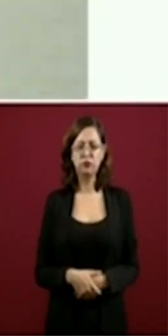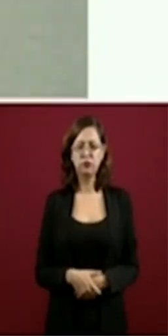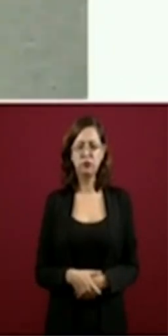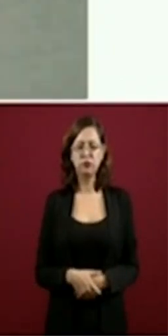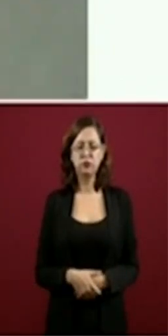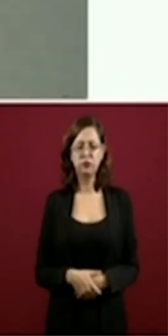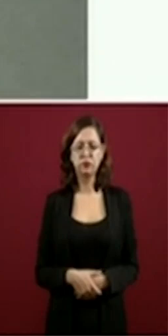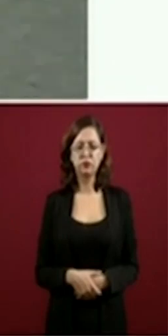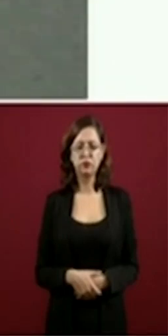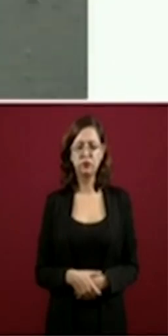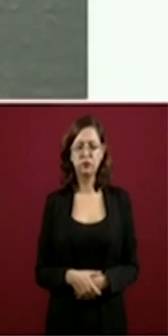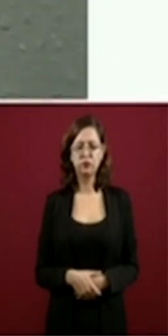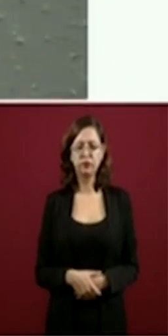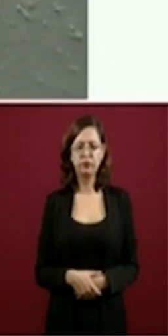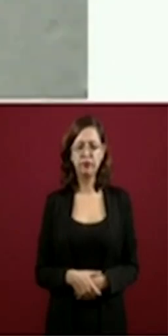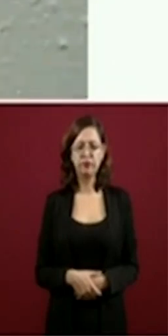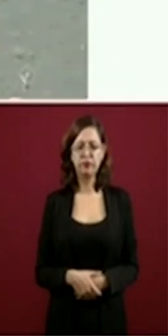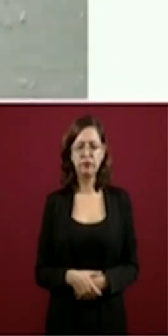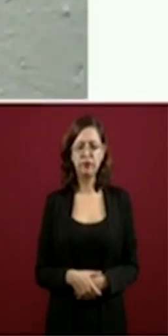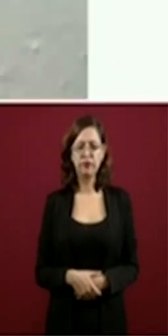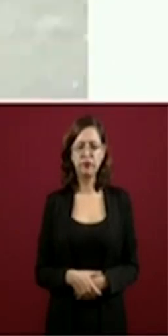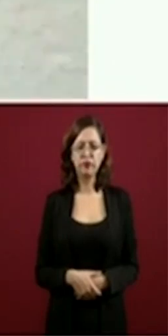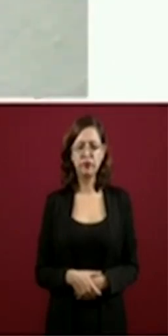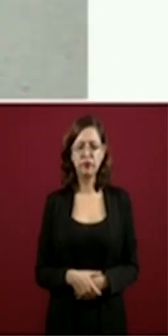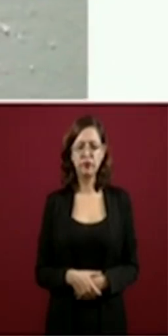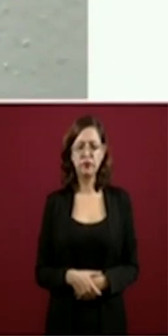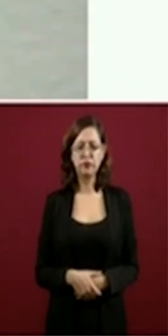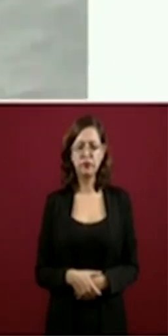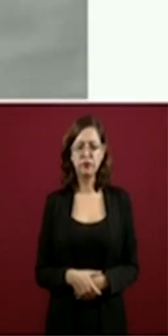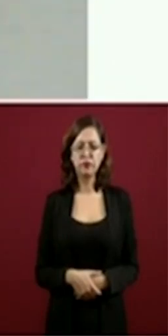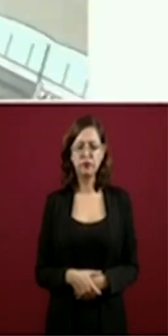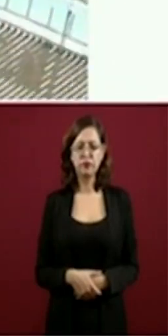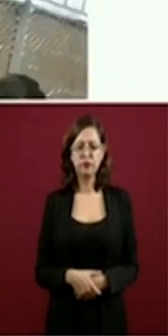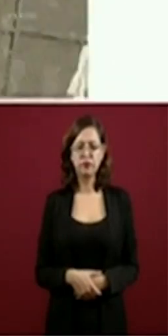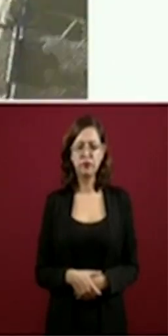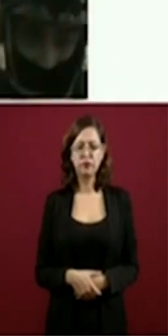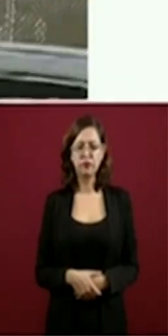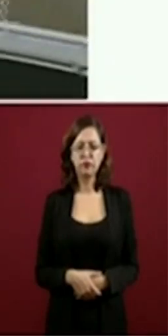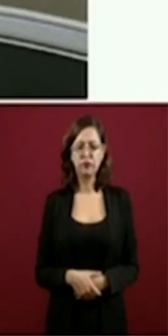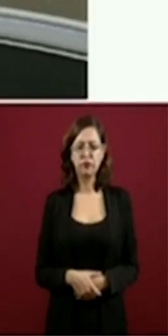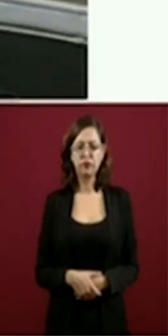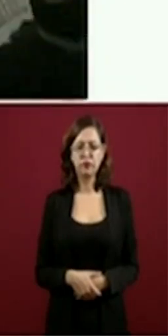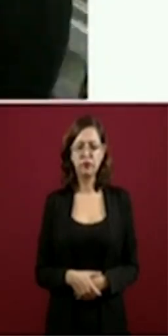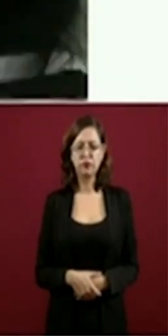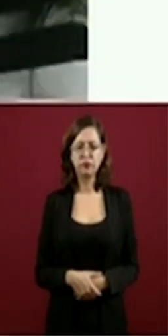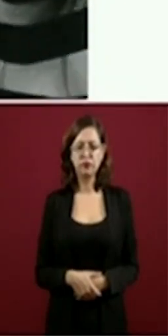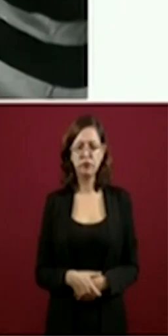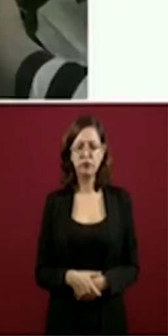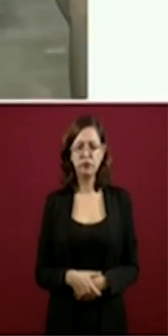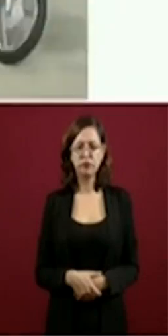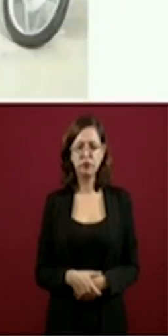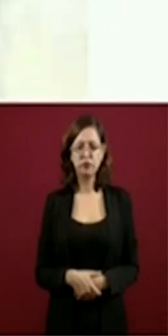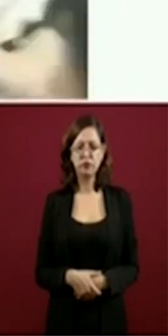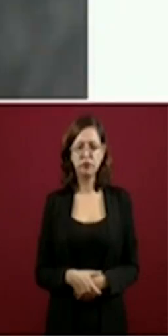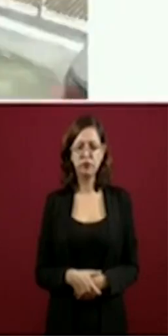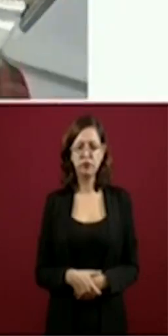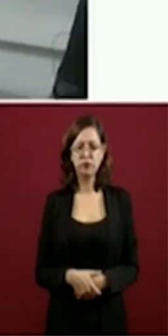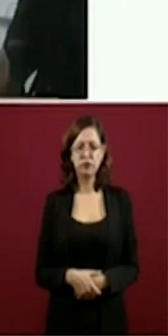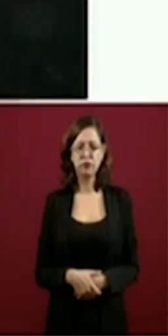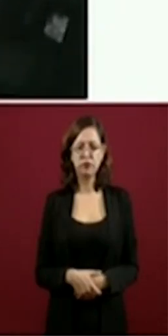condena El hijo del Chapo enfrenta ahora cargos en Estados Unidos por conspirar para el tráfico de cocaína